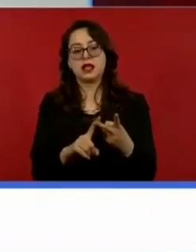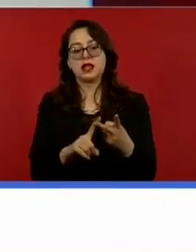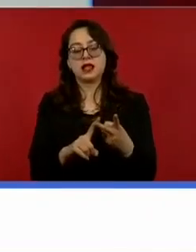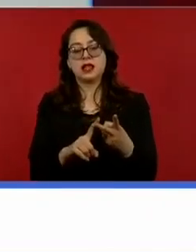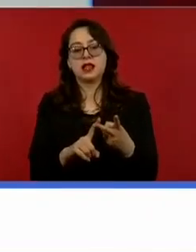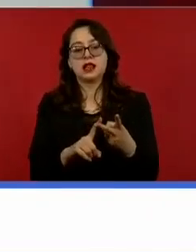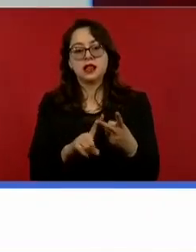fotografía est